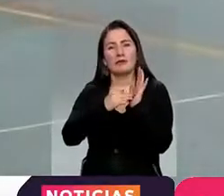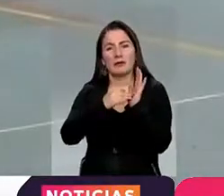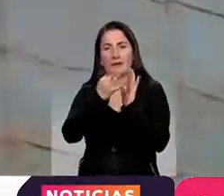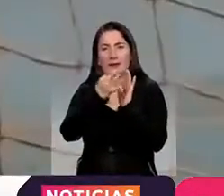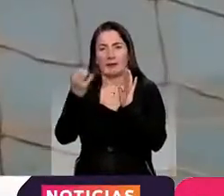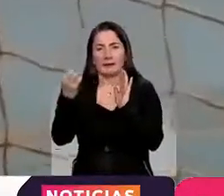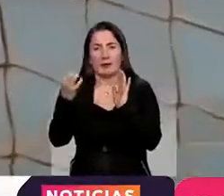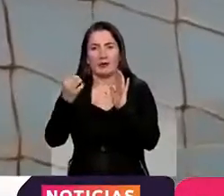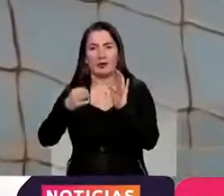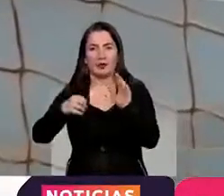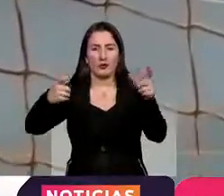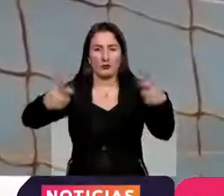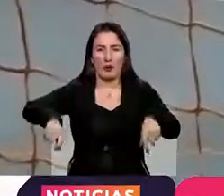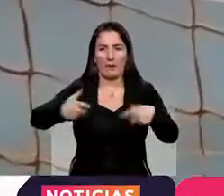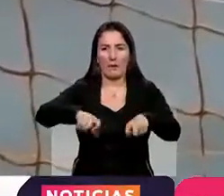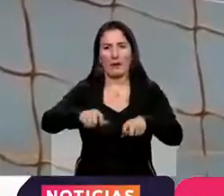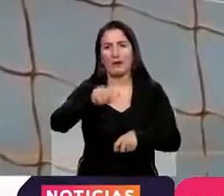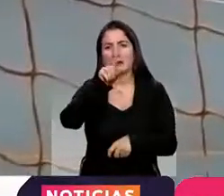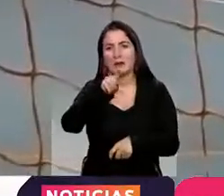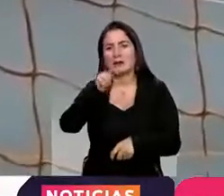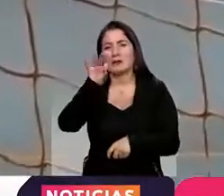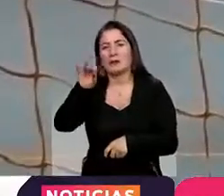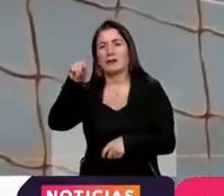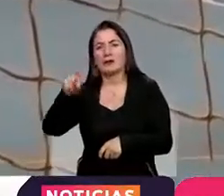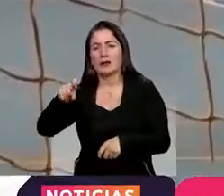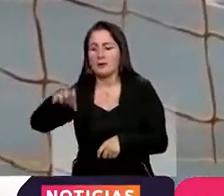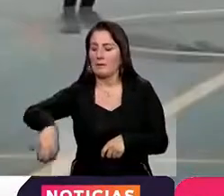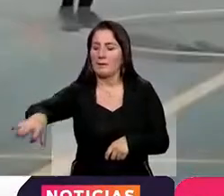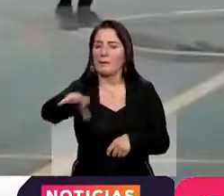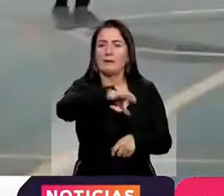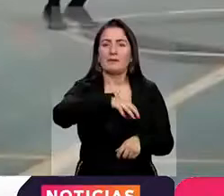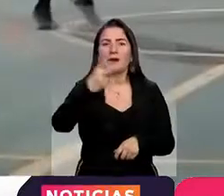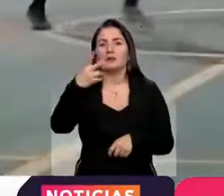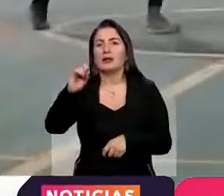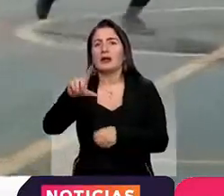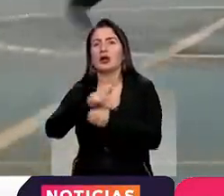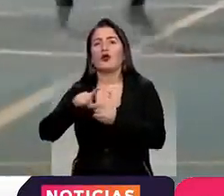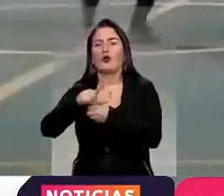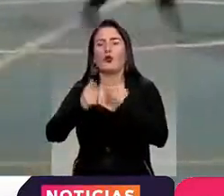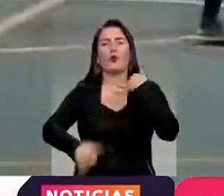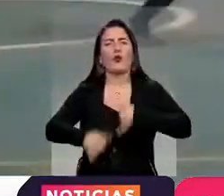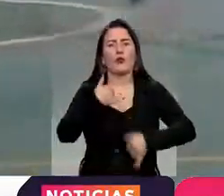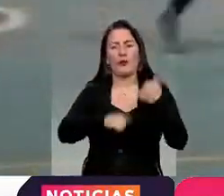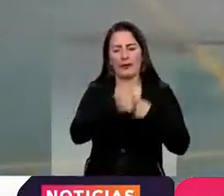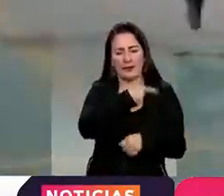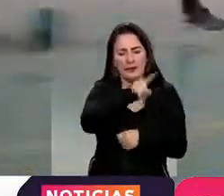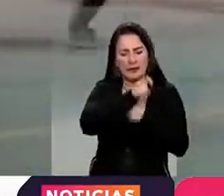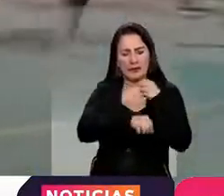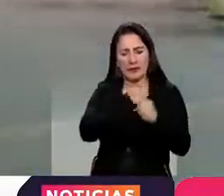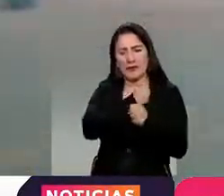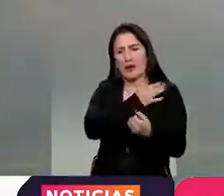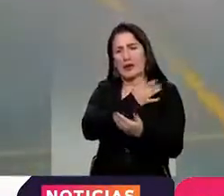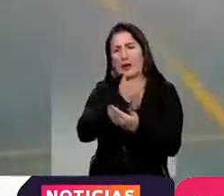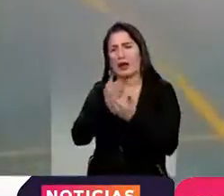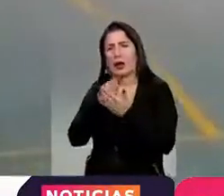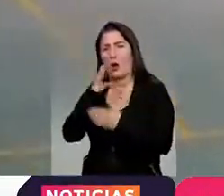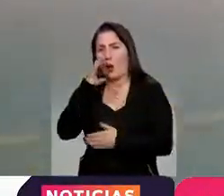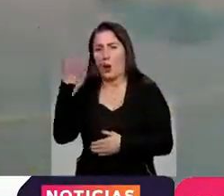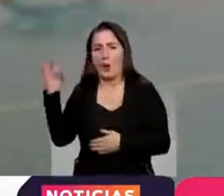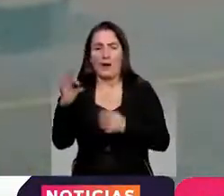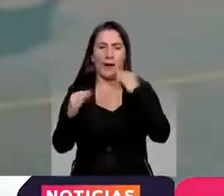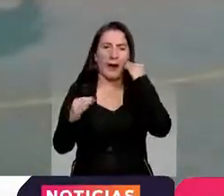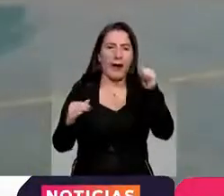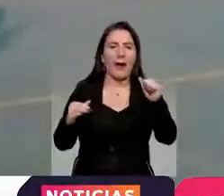6.360 micreros, 636 equipos de las 20 localidades de Bogotá. Jugadores desde los 16 años de las categorías masculina y